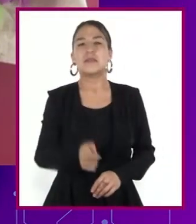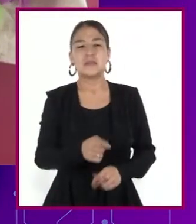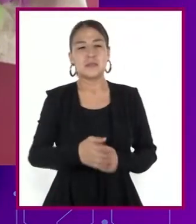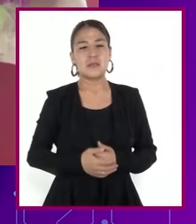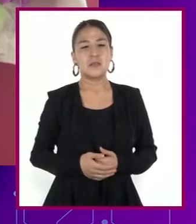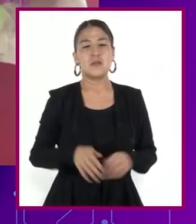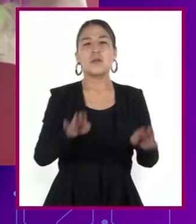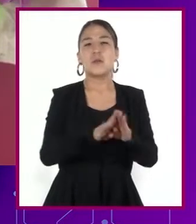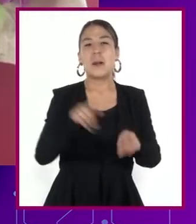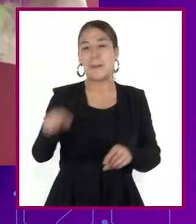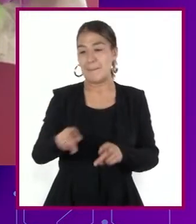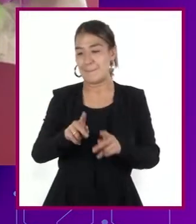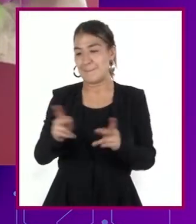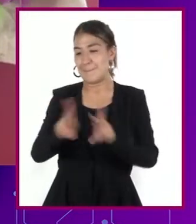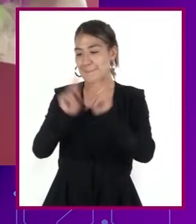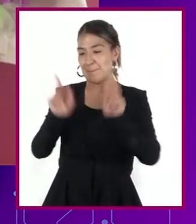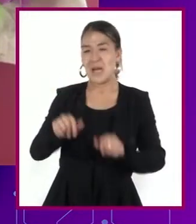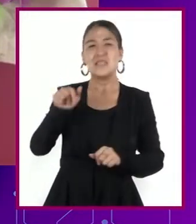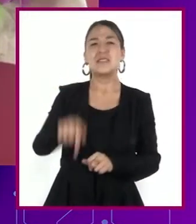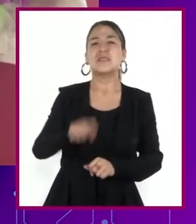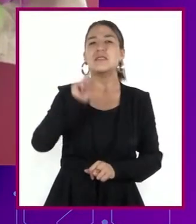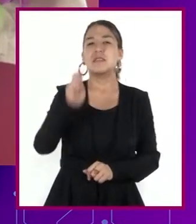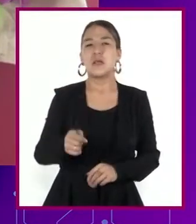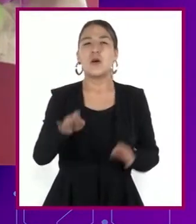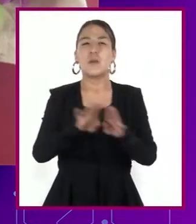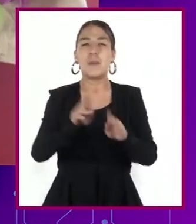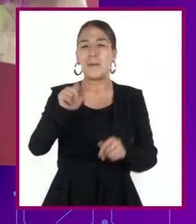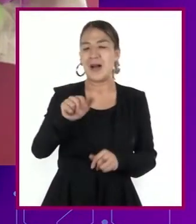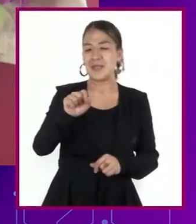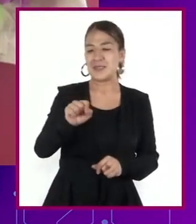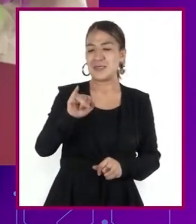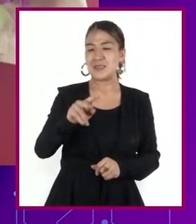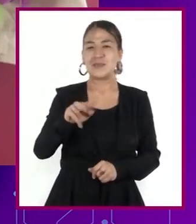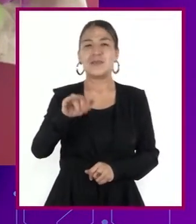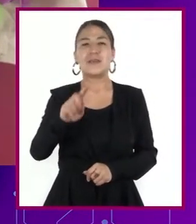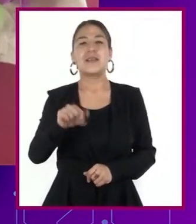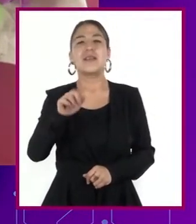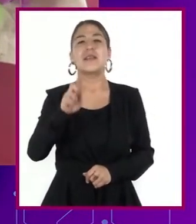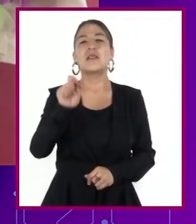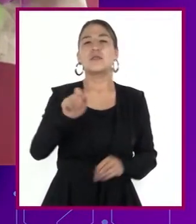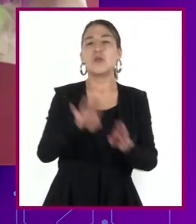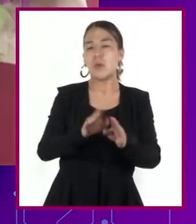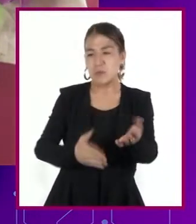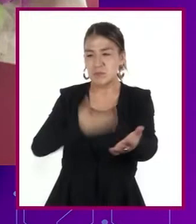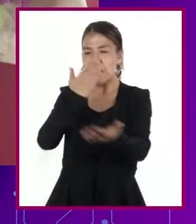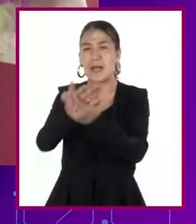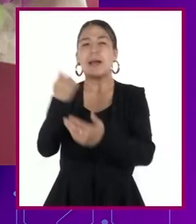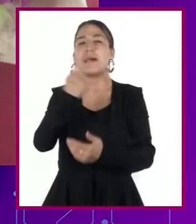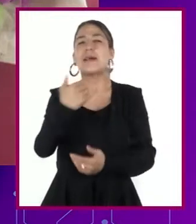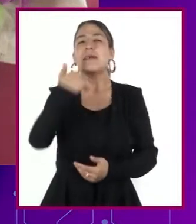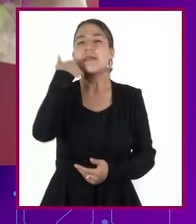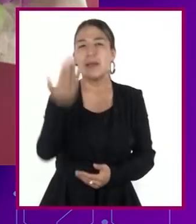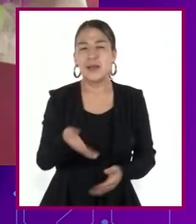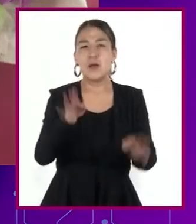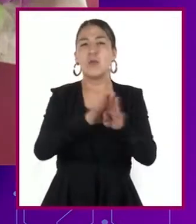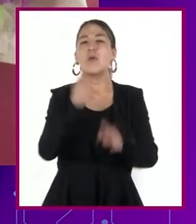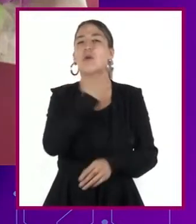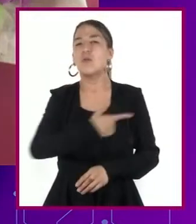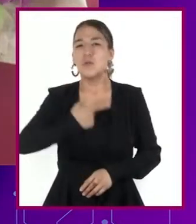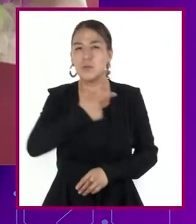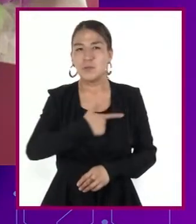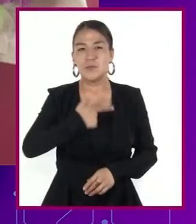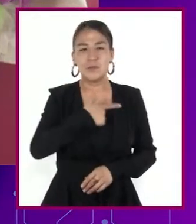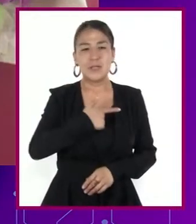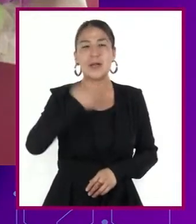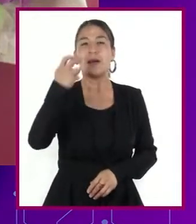el vértice de la pasividad, evitamos decir o pedir lo que queremos o lo que deseamos o lo que nos gusta,